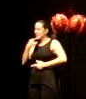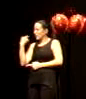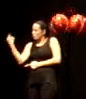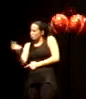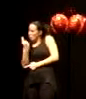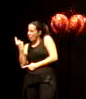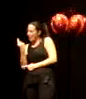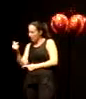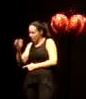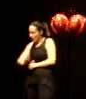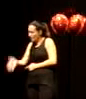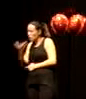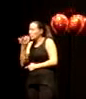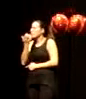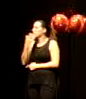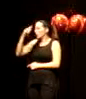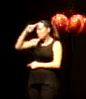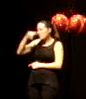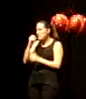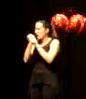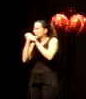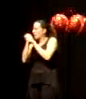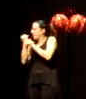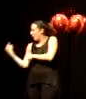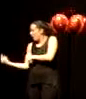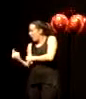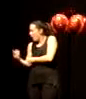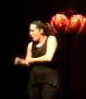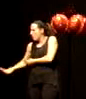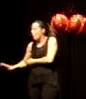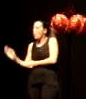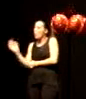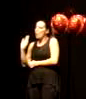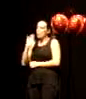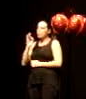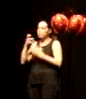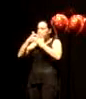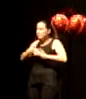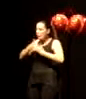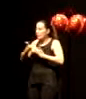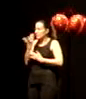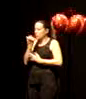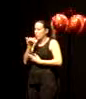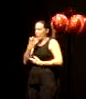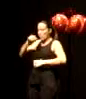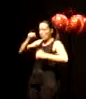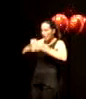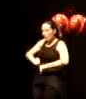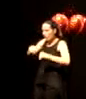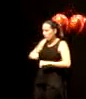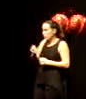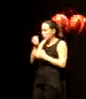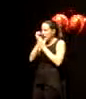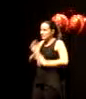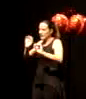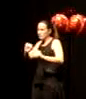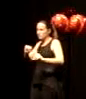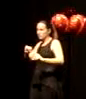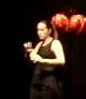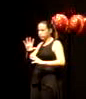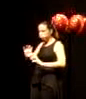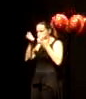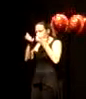del niño cuando el padre trabaja, cómo son capaces de transmitir los conflictos y cómo los adultos a veces somos especialmente violentos,